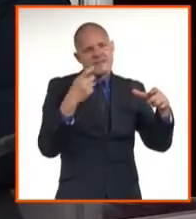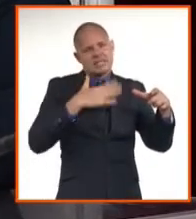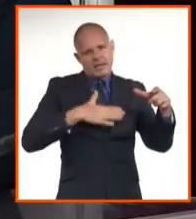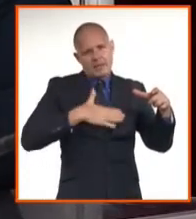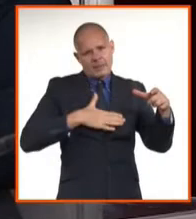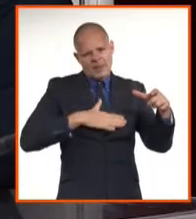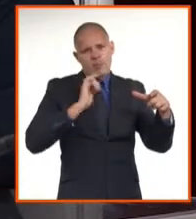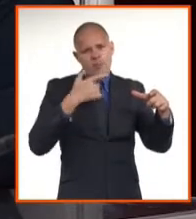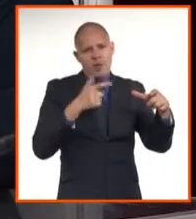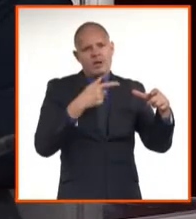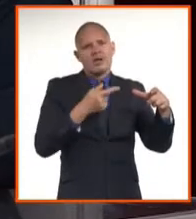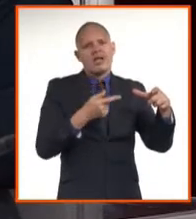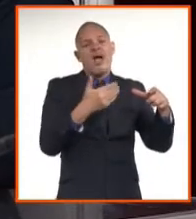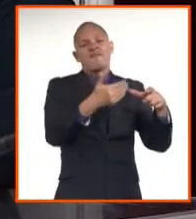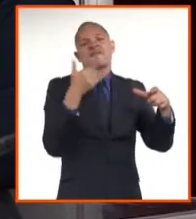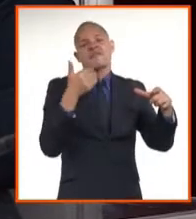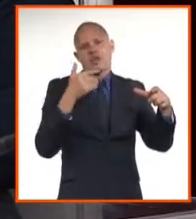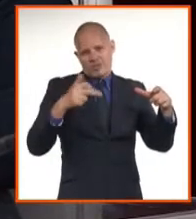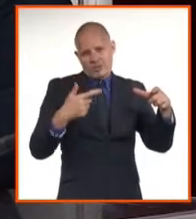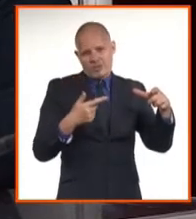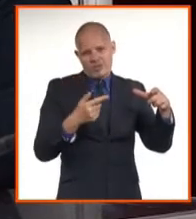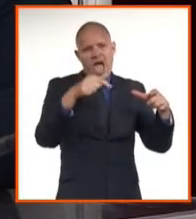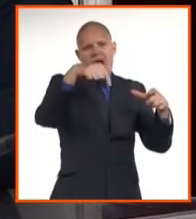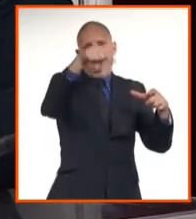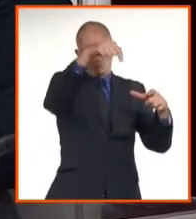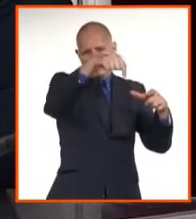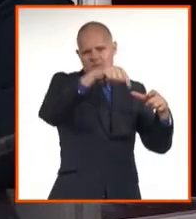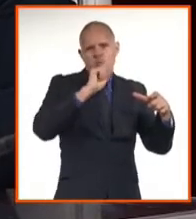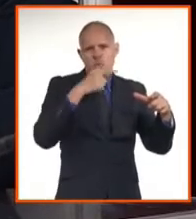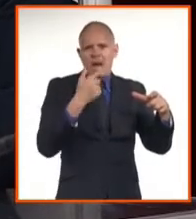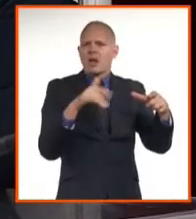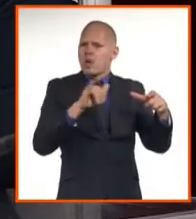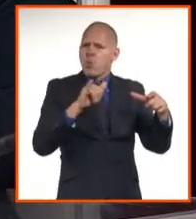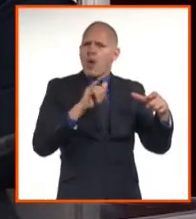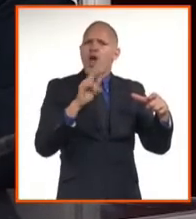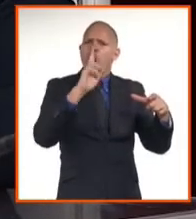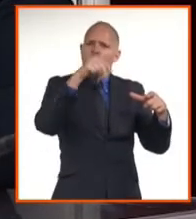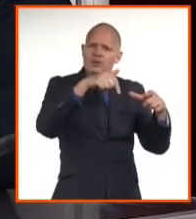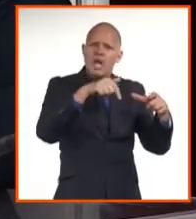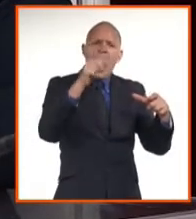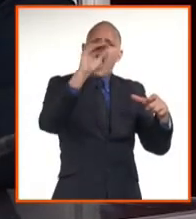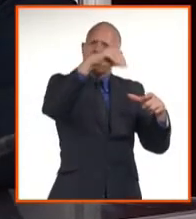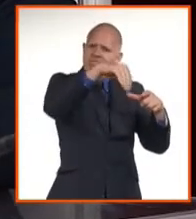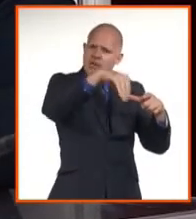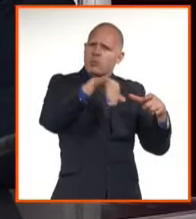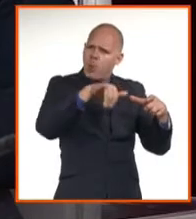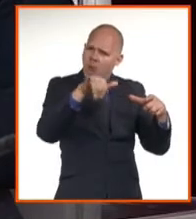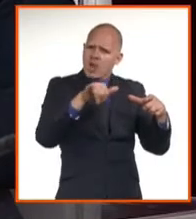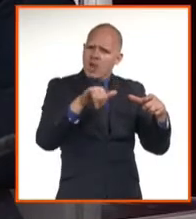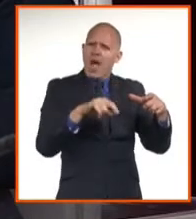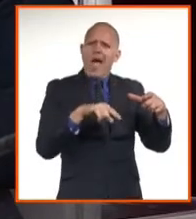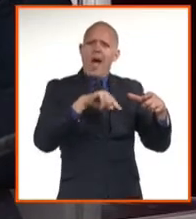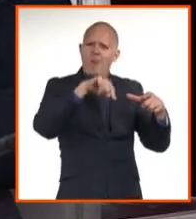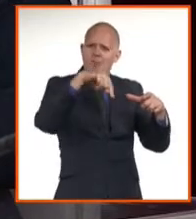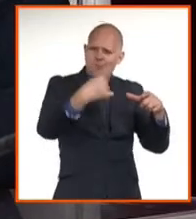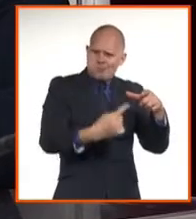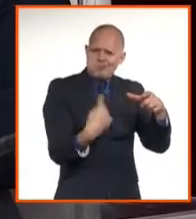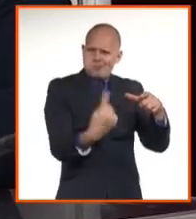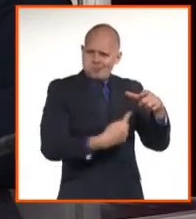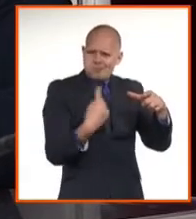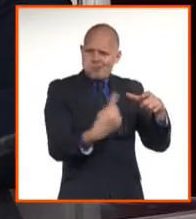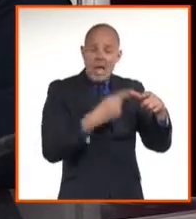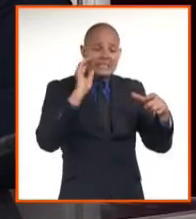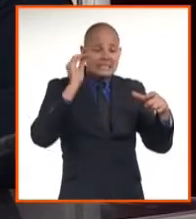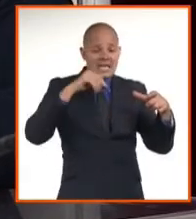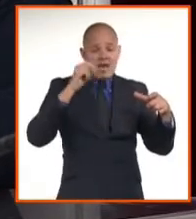se queda los sistemas de combustible, se quedan recirculando el combustible, combustible crudo cubano, por demás altamente